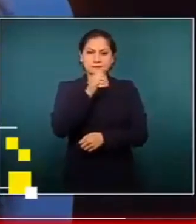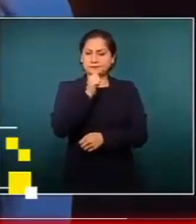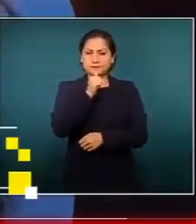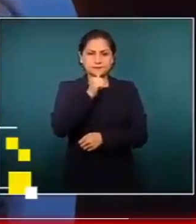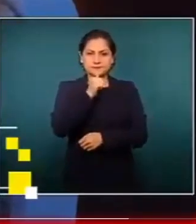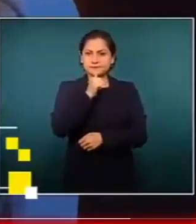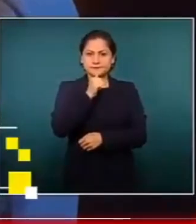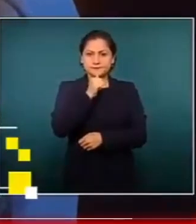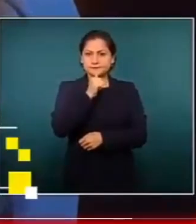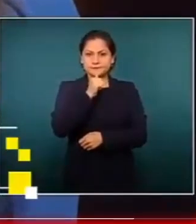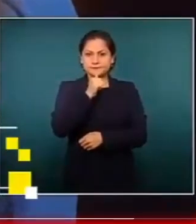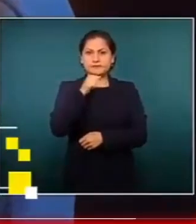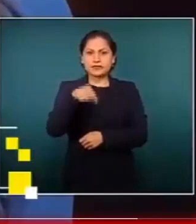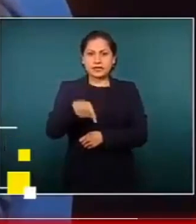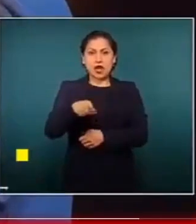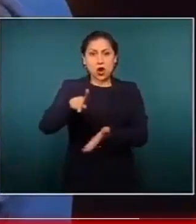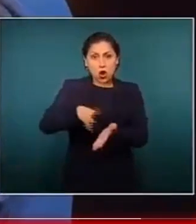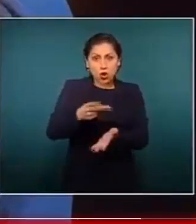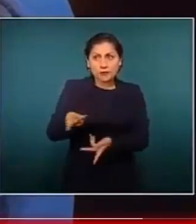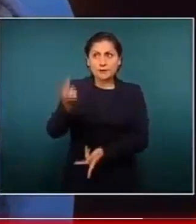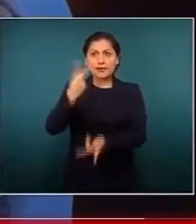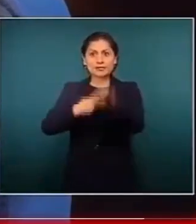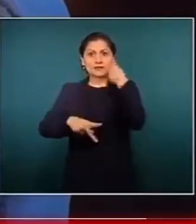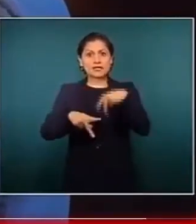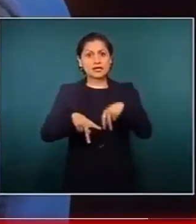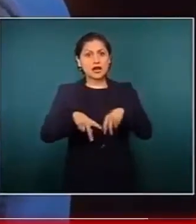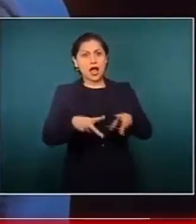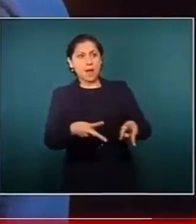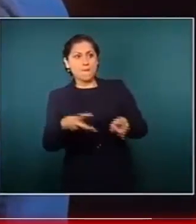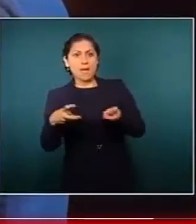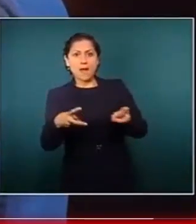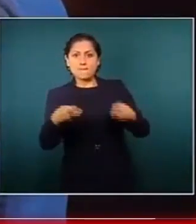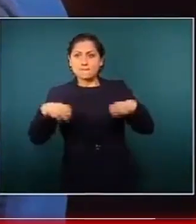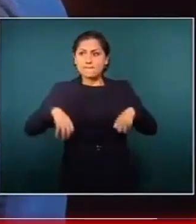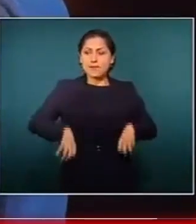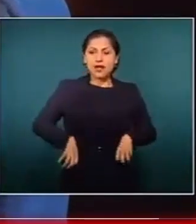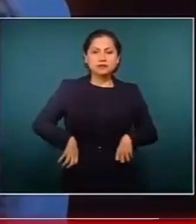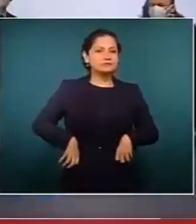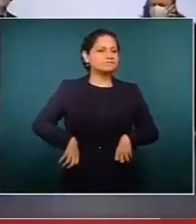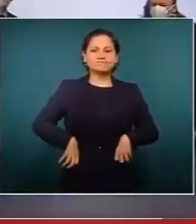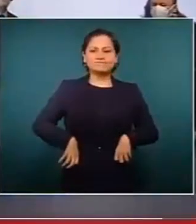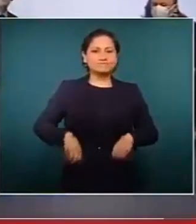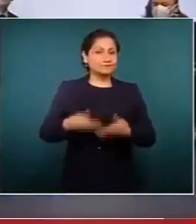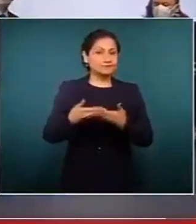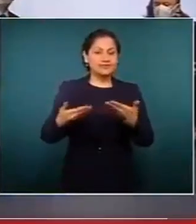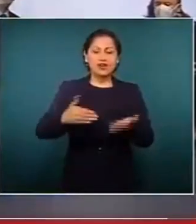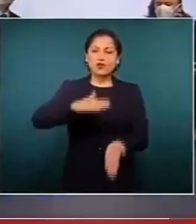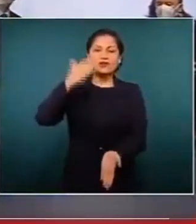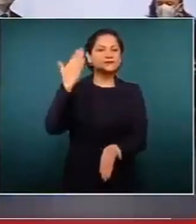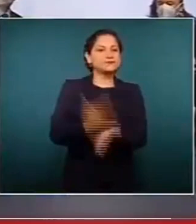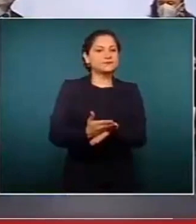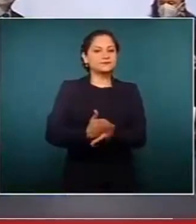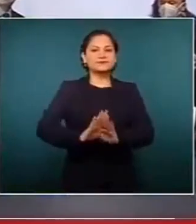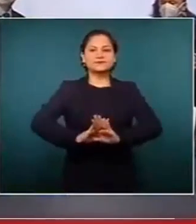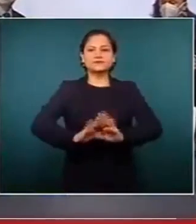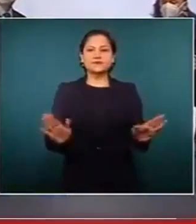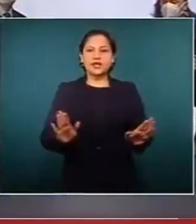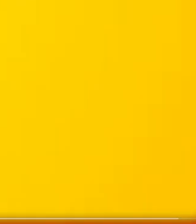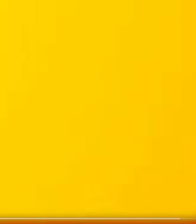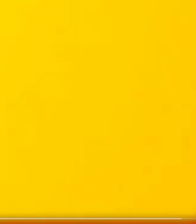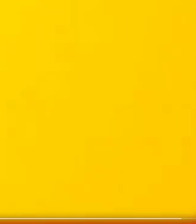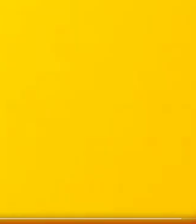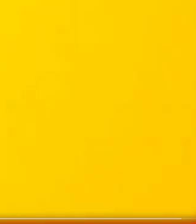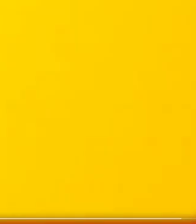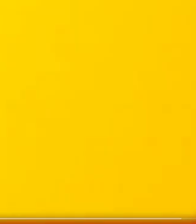No van a venir a saquearnos. Se acabó eso. Tenemos que cuidar el patrimonio de los